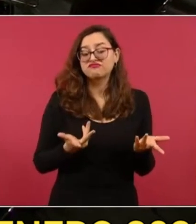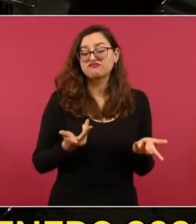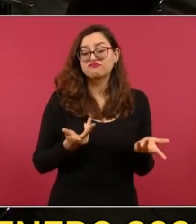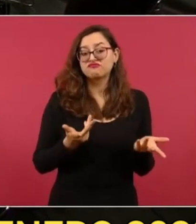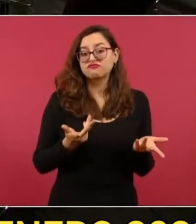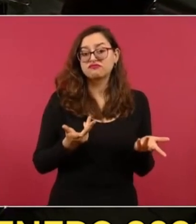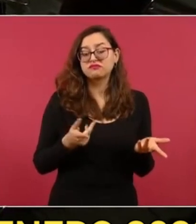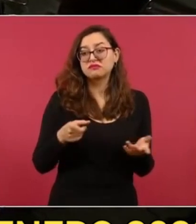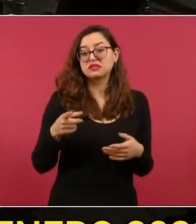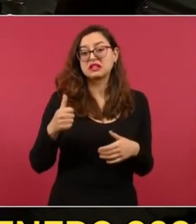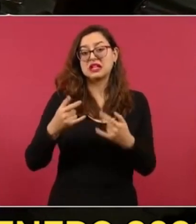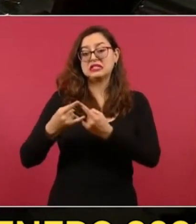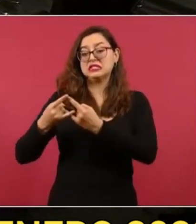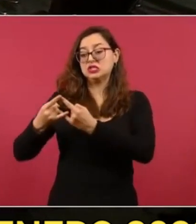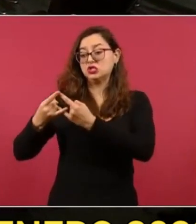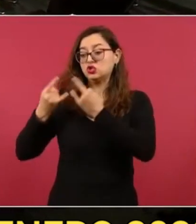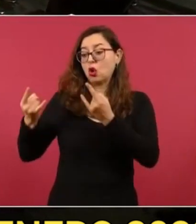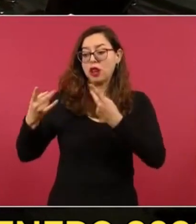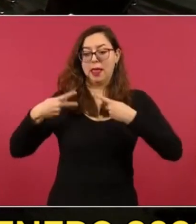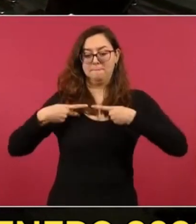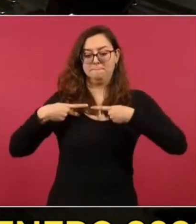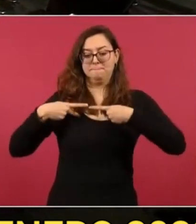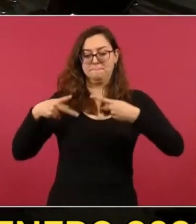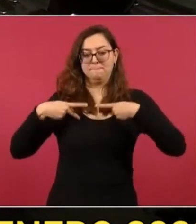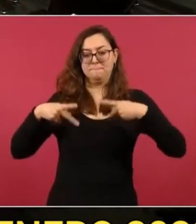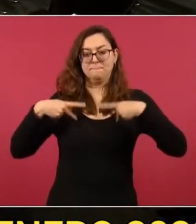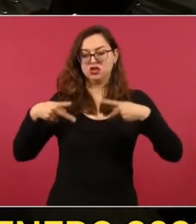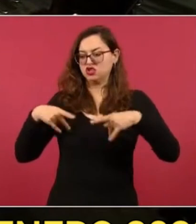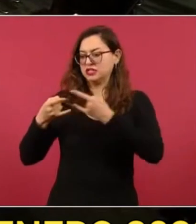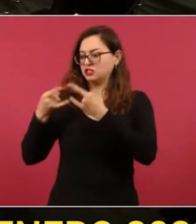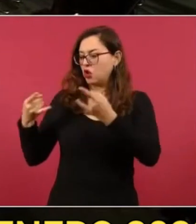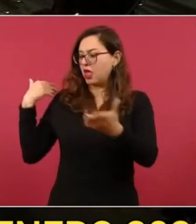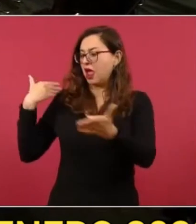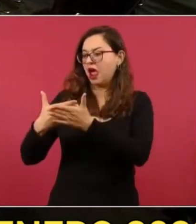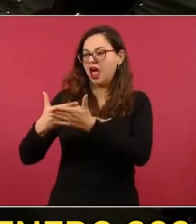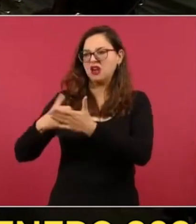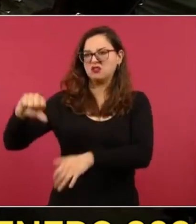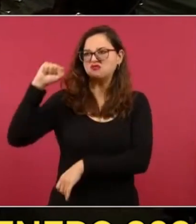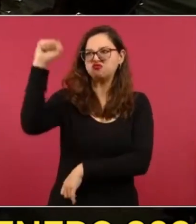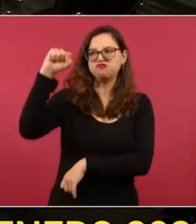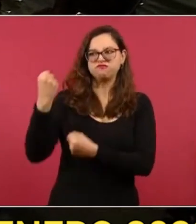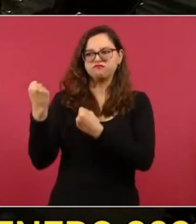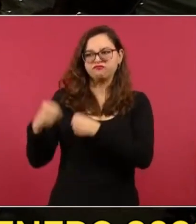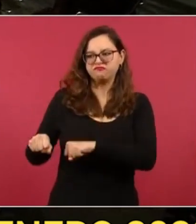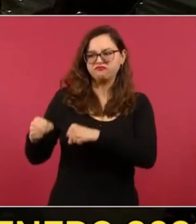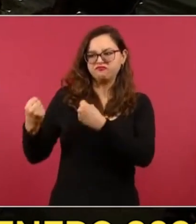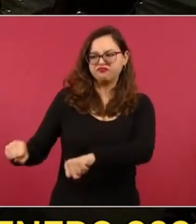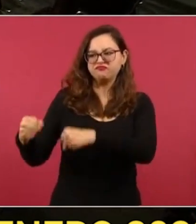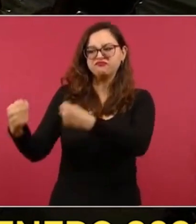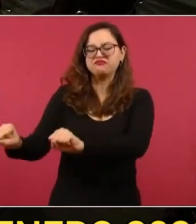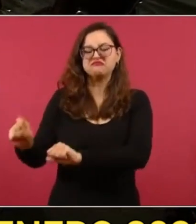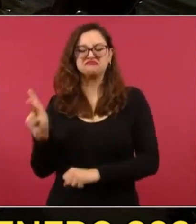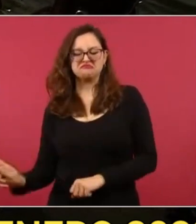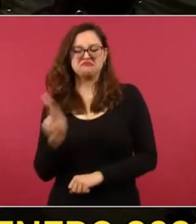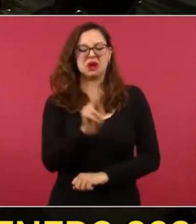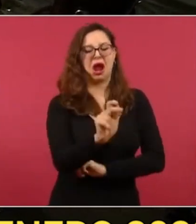dictatoriales, bueno, o que por lo menos lo ubica en un término dictatorial. Me puse a investigar un poquito, no